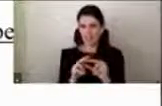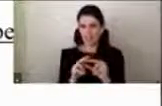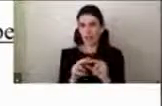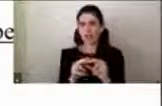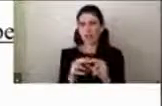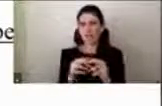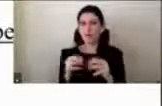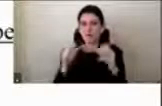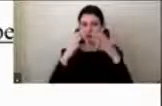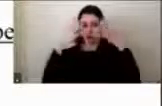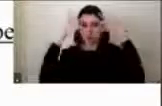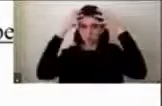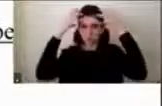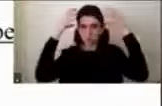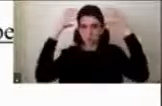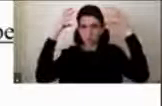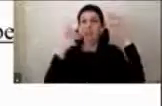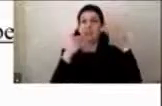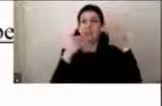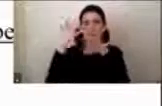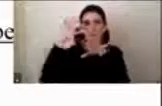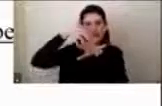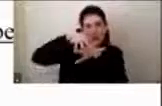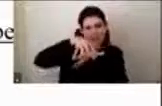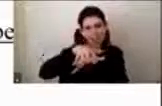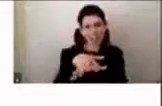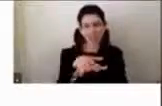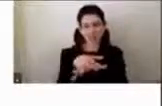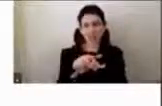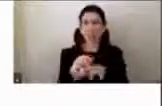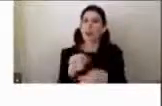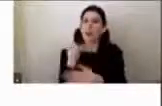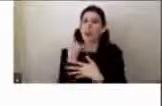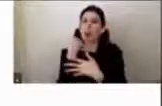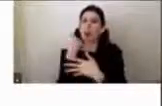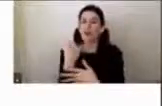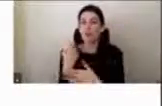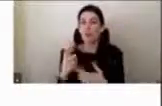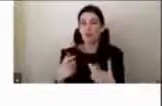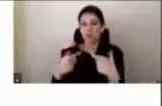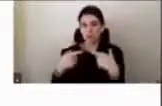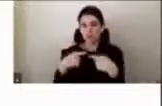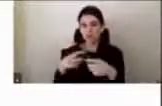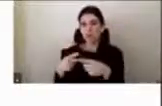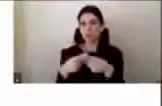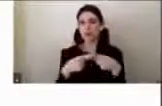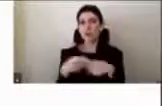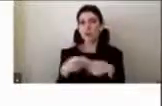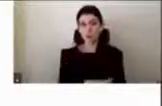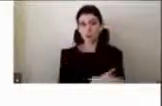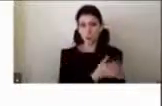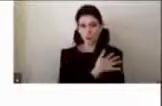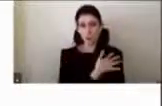lo cual va a ir ayudando a la regulación socioemocional del niño en el curso de su desarrollo. Una segunda dimensión y oportunidades